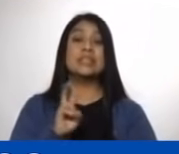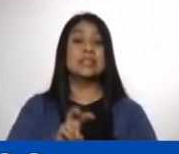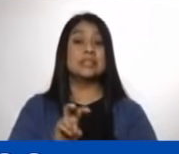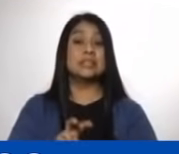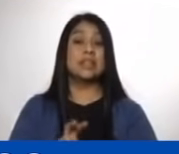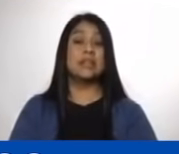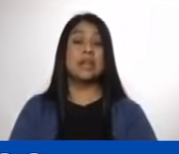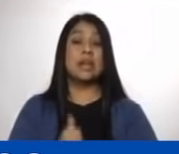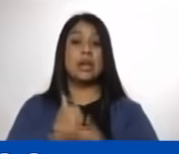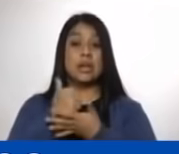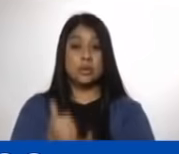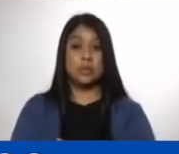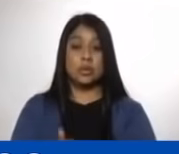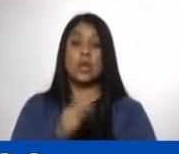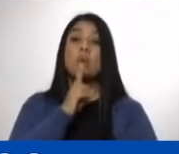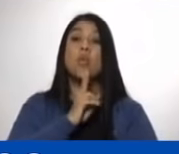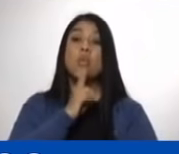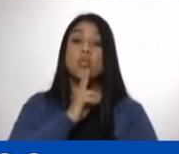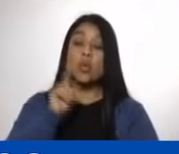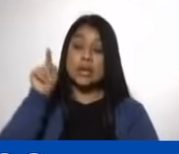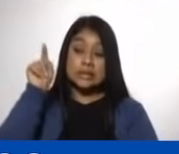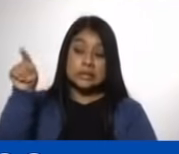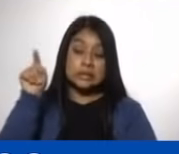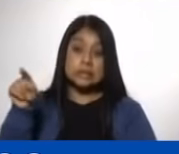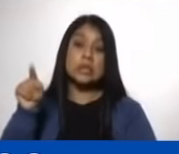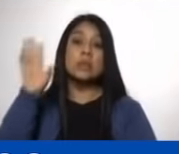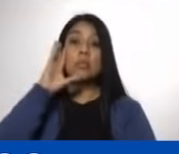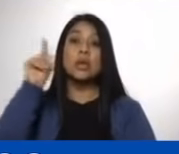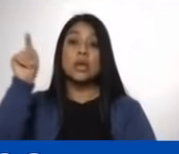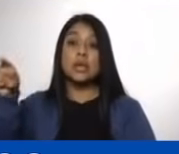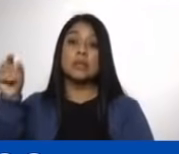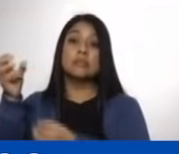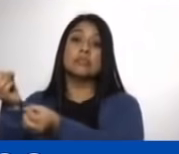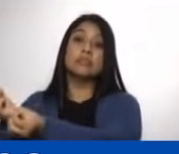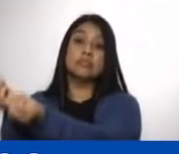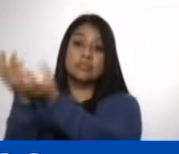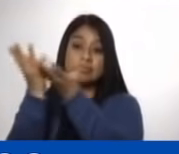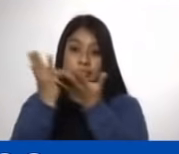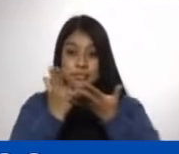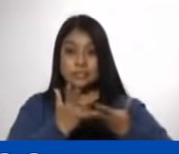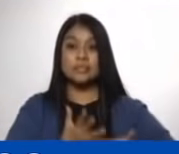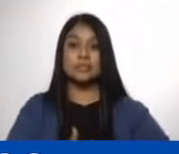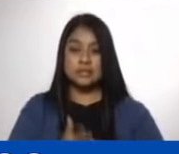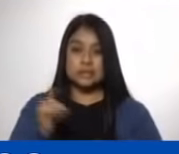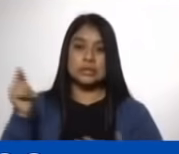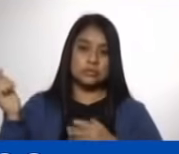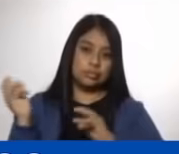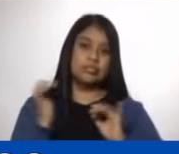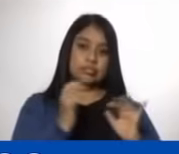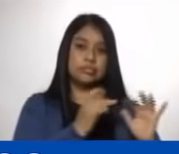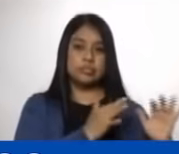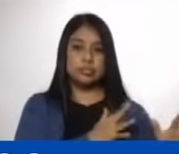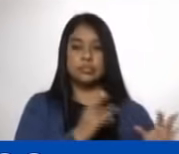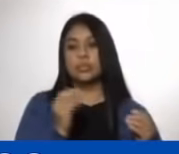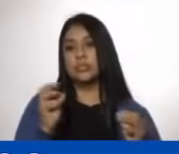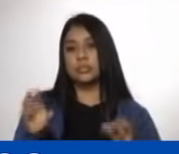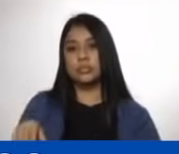al ser el estado que estaría generando principalmente este volumen y esta